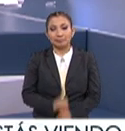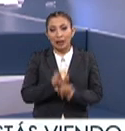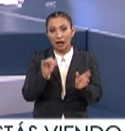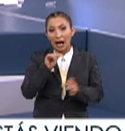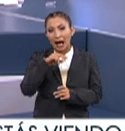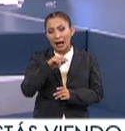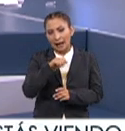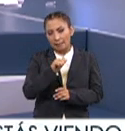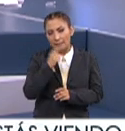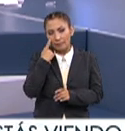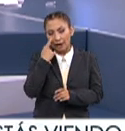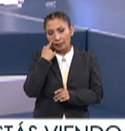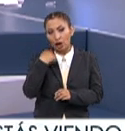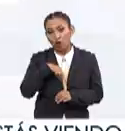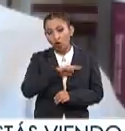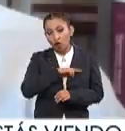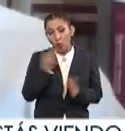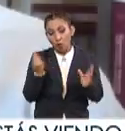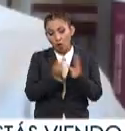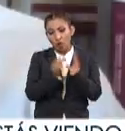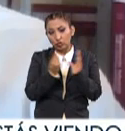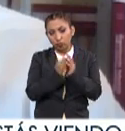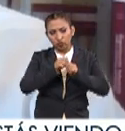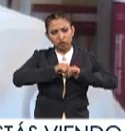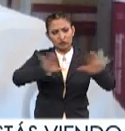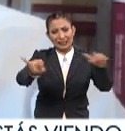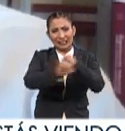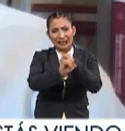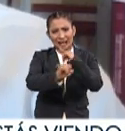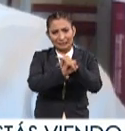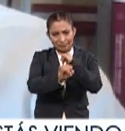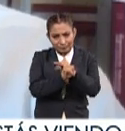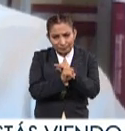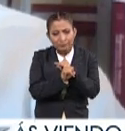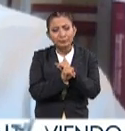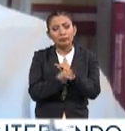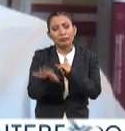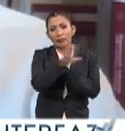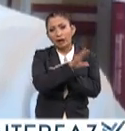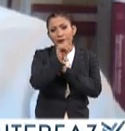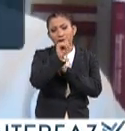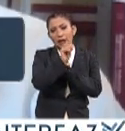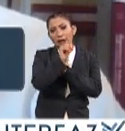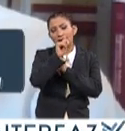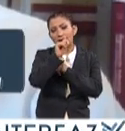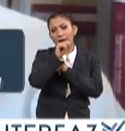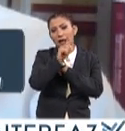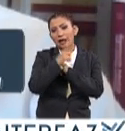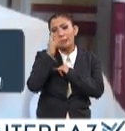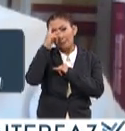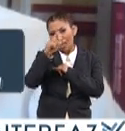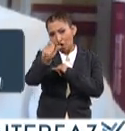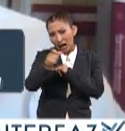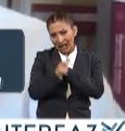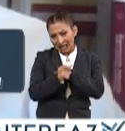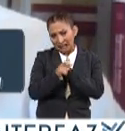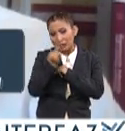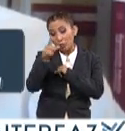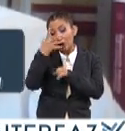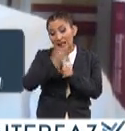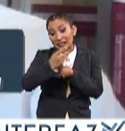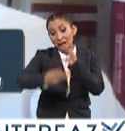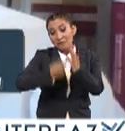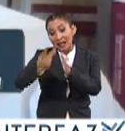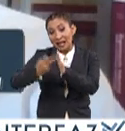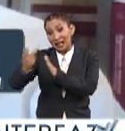Así es, Anita, fíjate que estamos dando un curso masivo abierto en línea en el TECNM a través de la plataforma México X. Por quinta